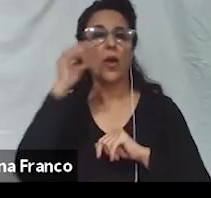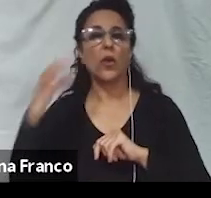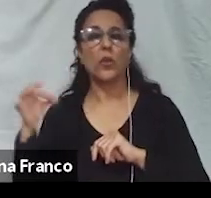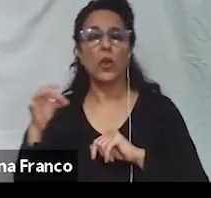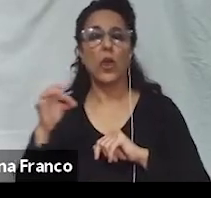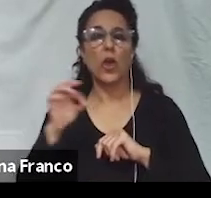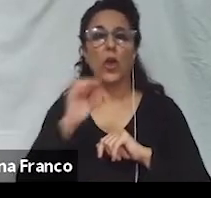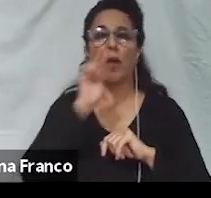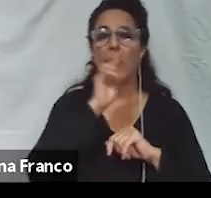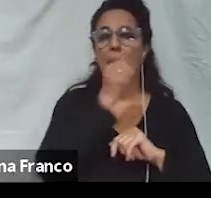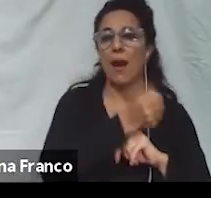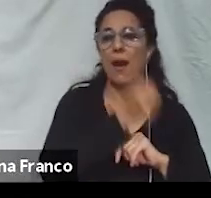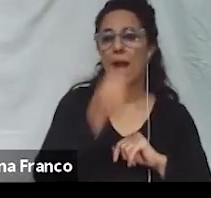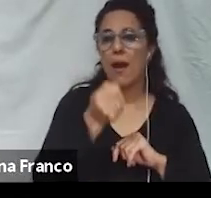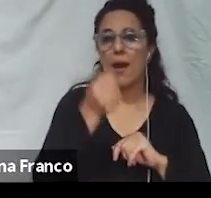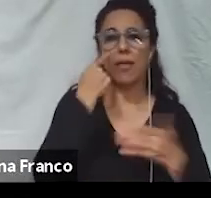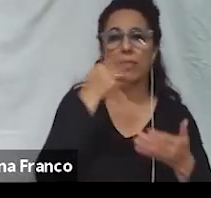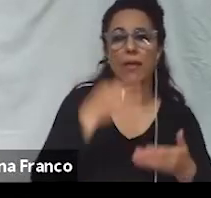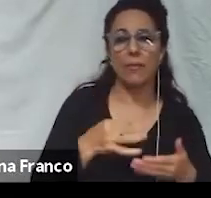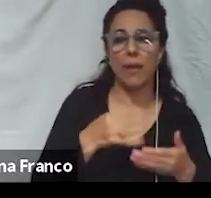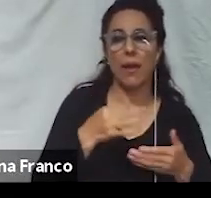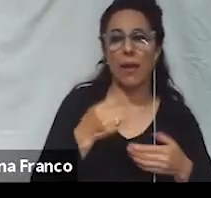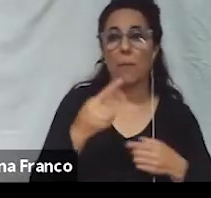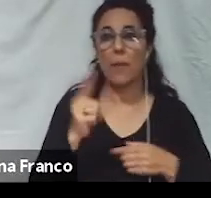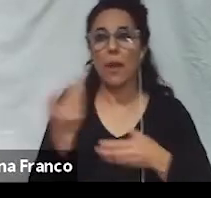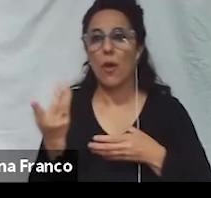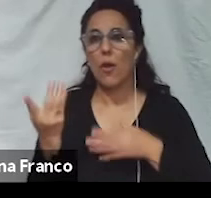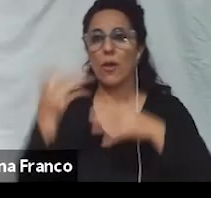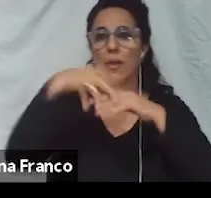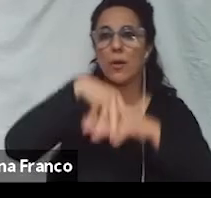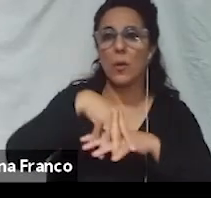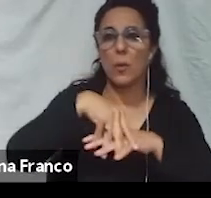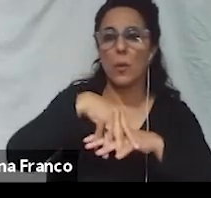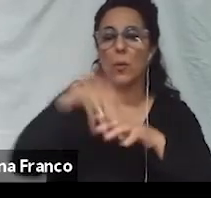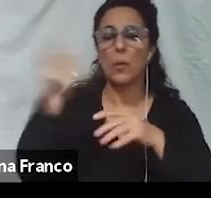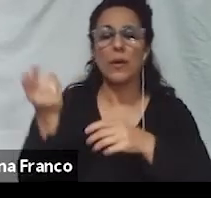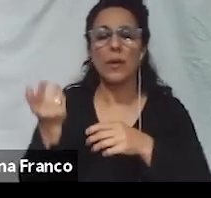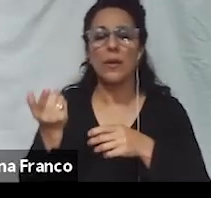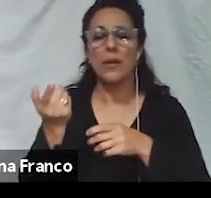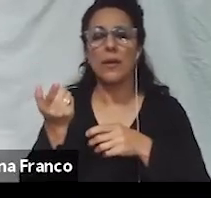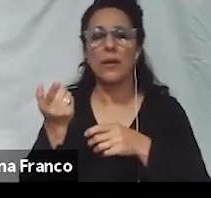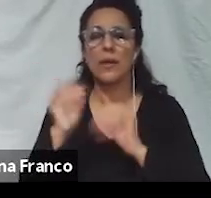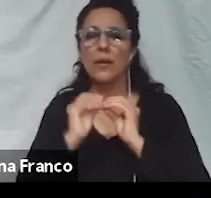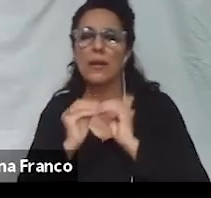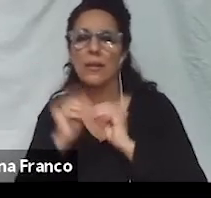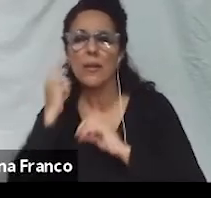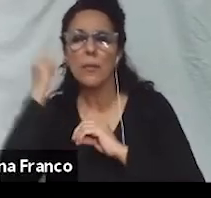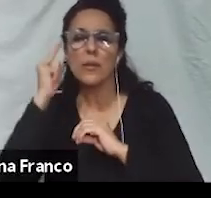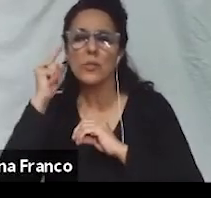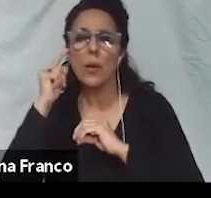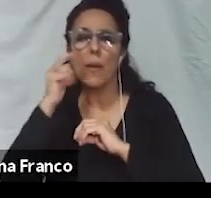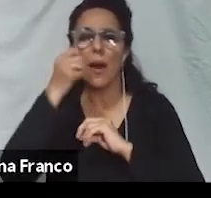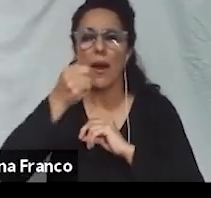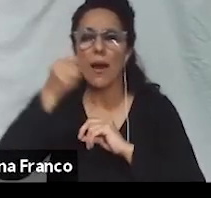que testear en nivel AA, pero que incluyamos una legislación que tiene criterios que son